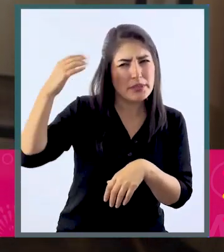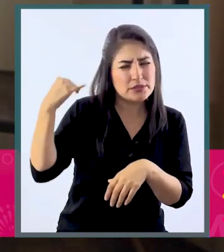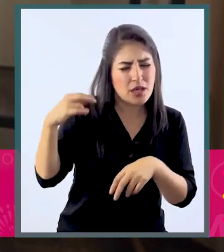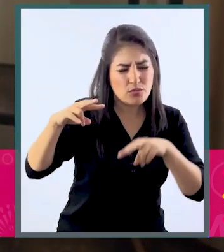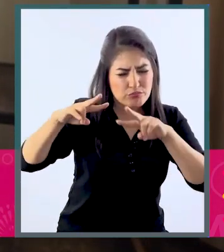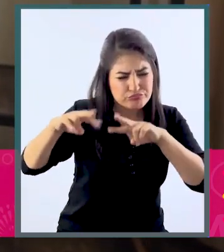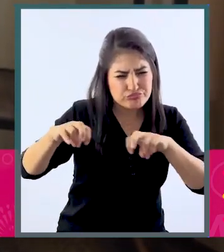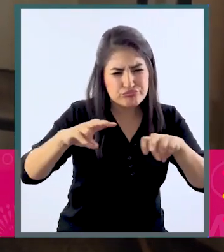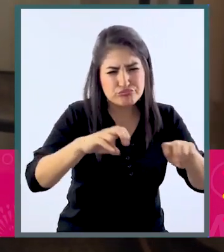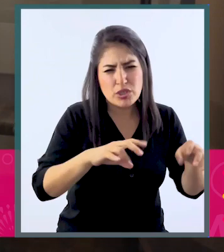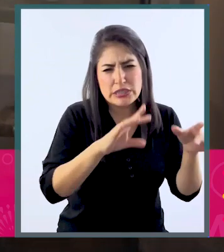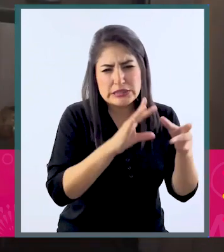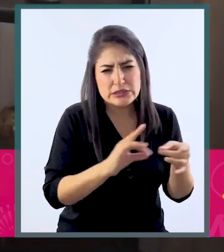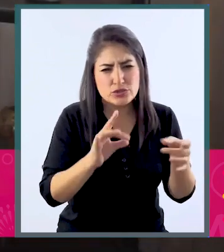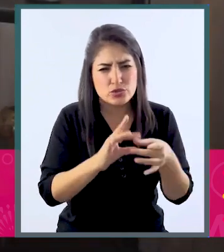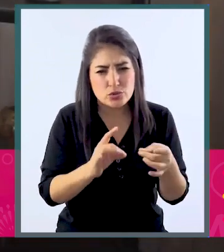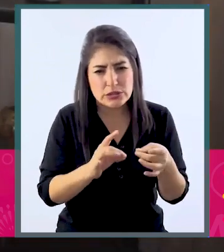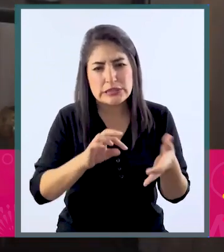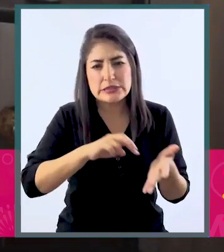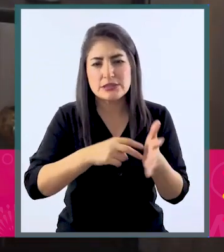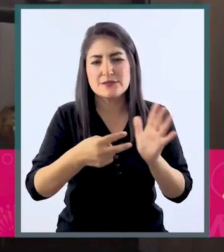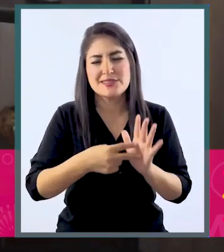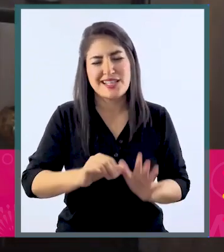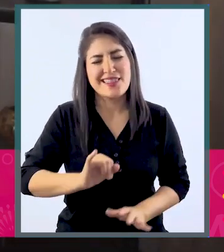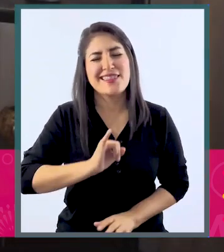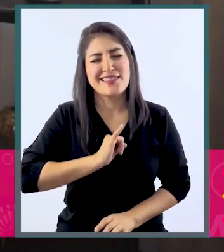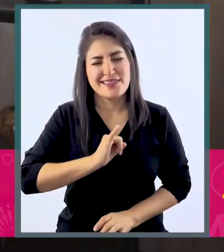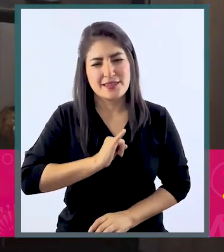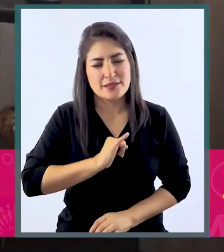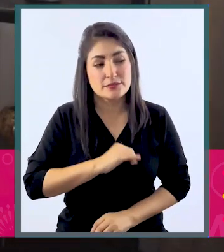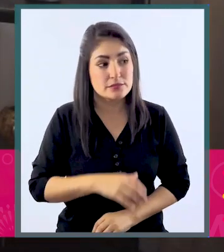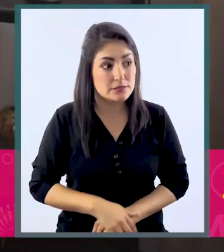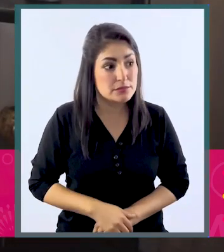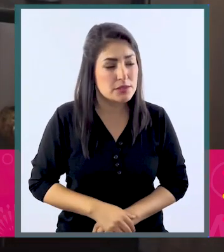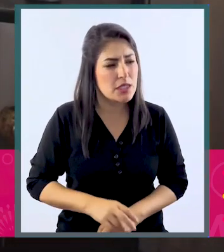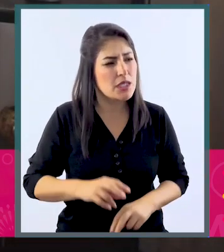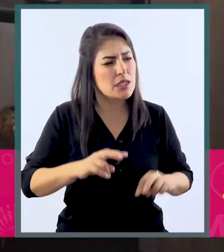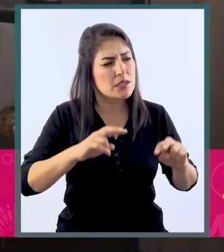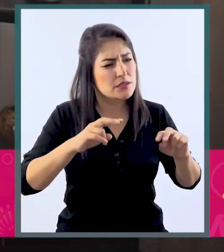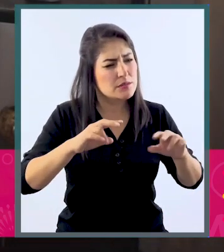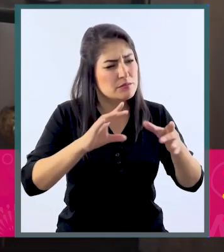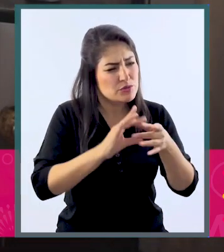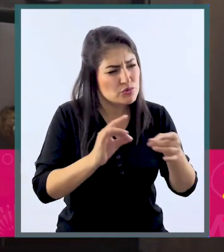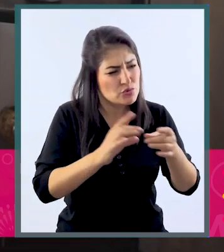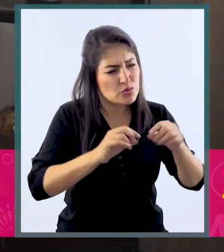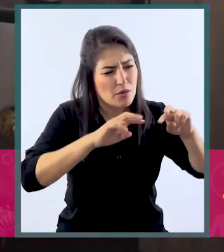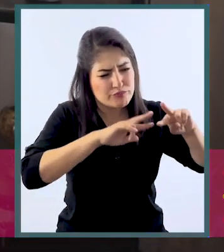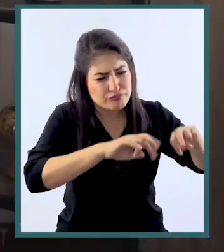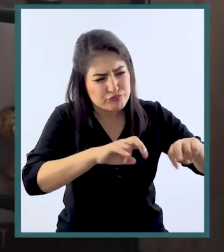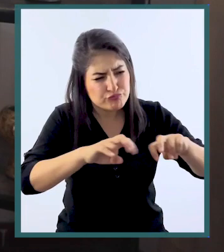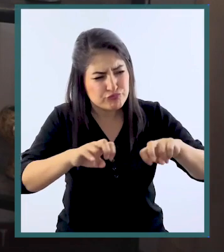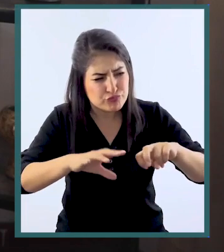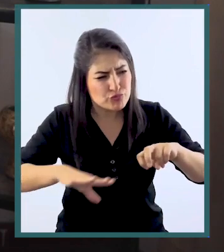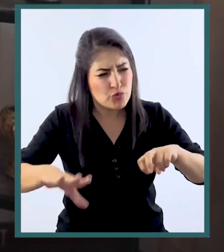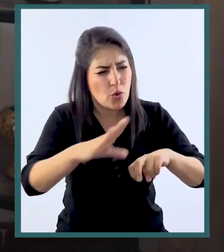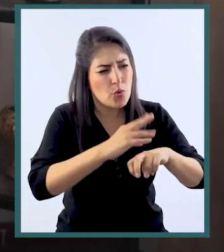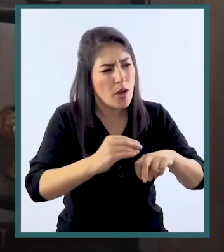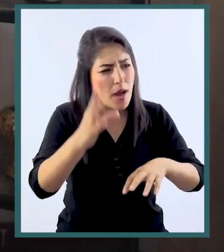identidad. Bueno, investigar nuestro pasado significa conocer nuestra historia, conocer nuestras raíces. Un